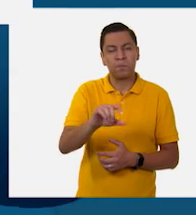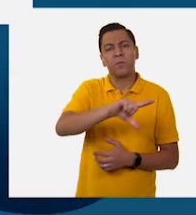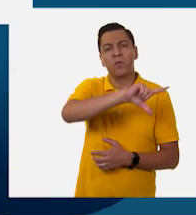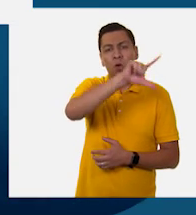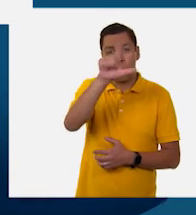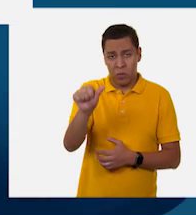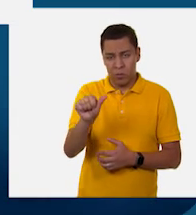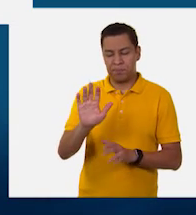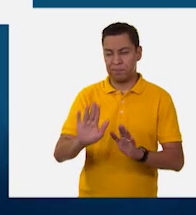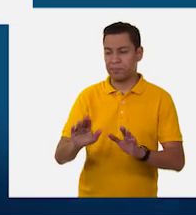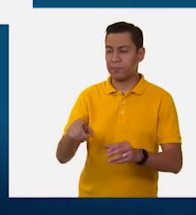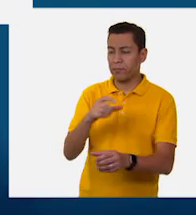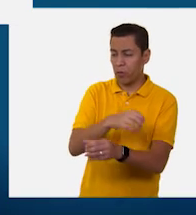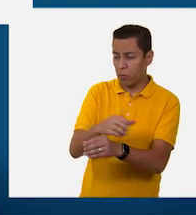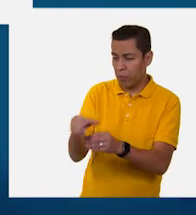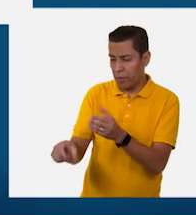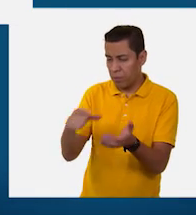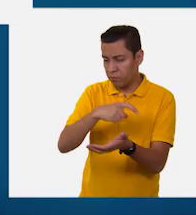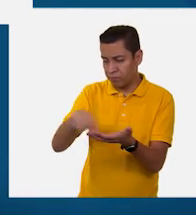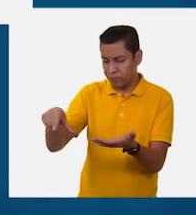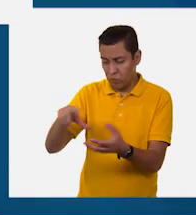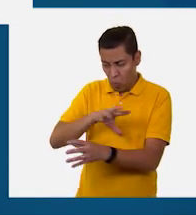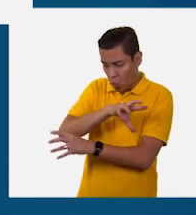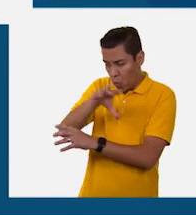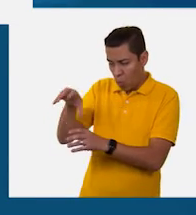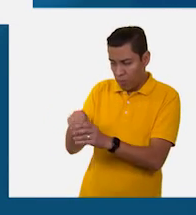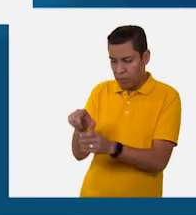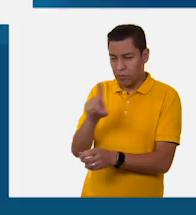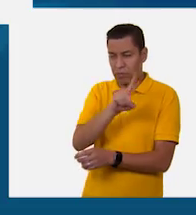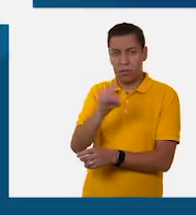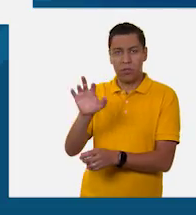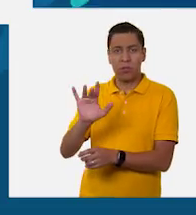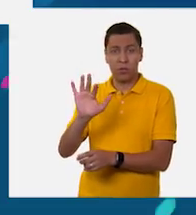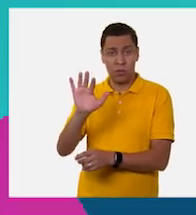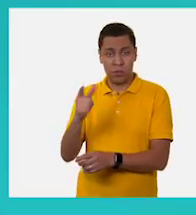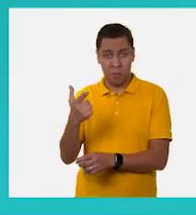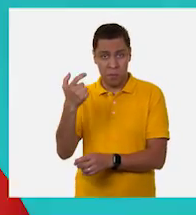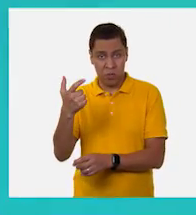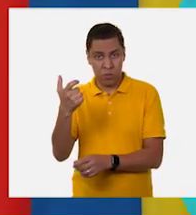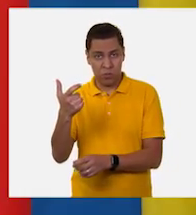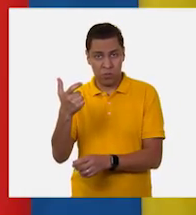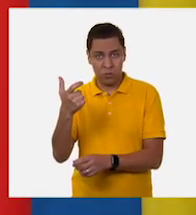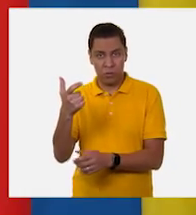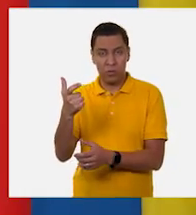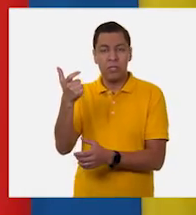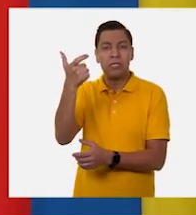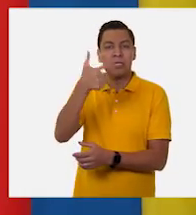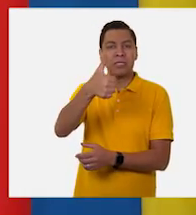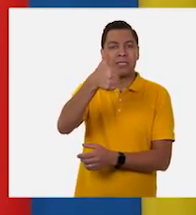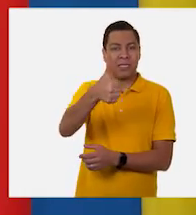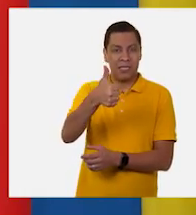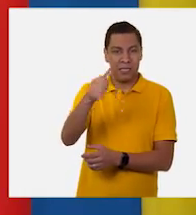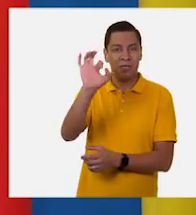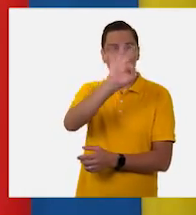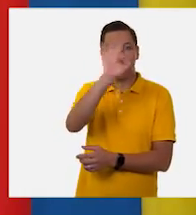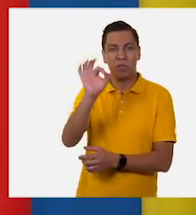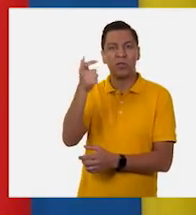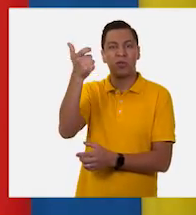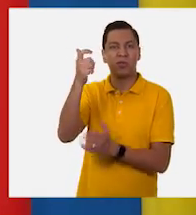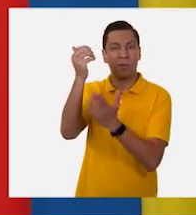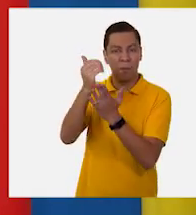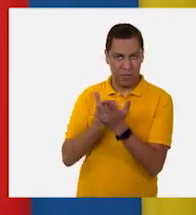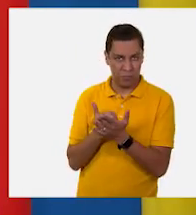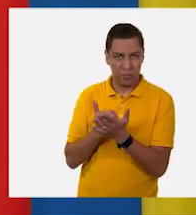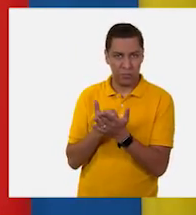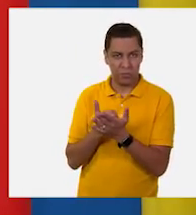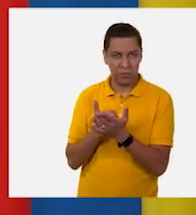dos tiendas conviene comprar? ¿Por qué? Maestro, creo y se me hace que ya sé